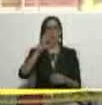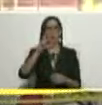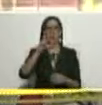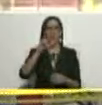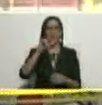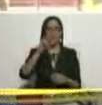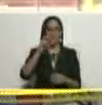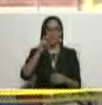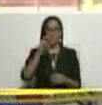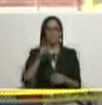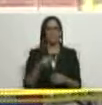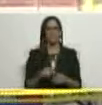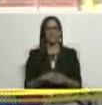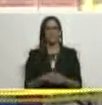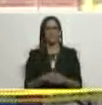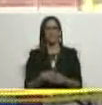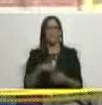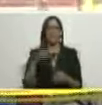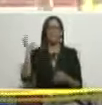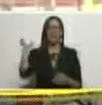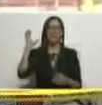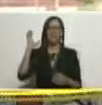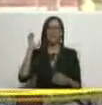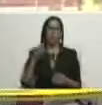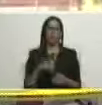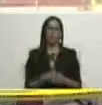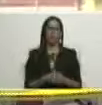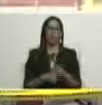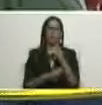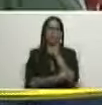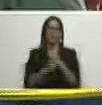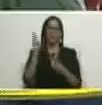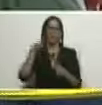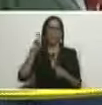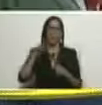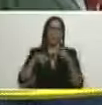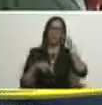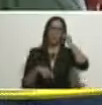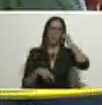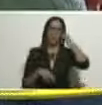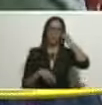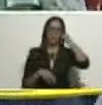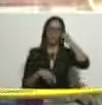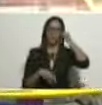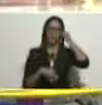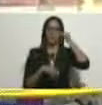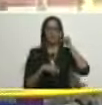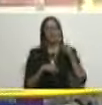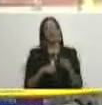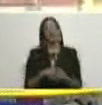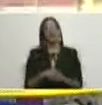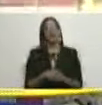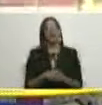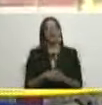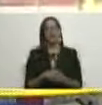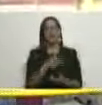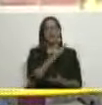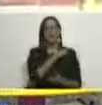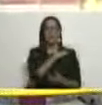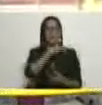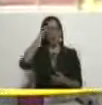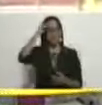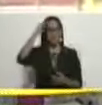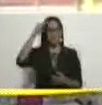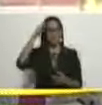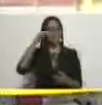Rodríguez. Patriota, traidores nunca. Al vicealmirante Andrés Eloy